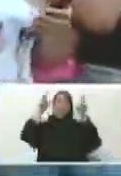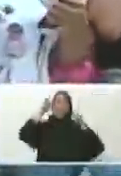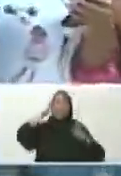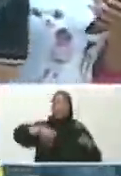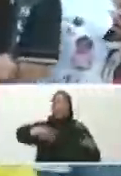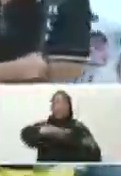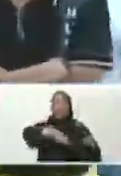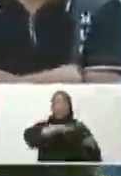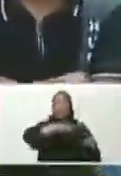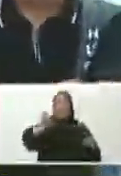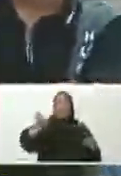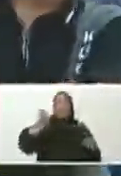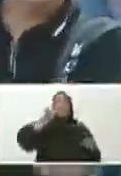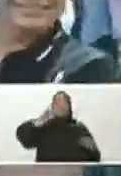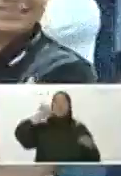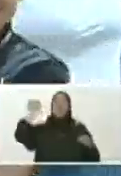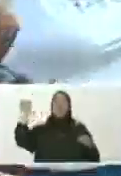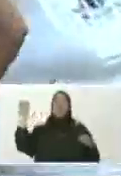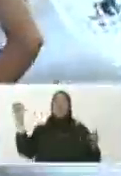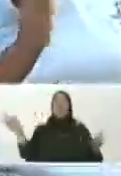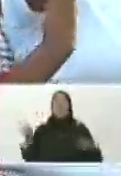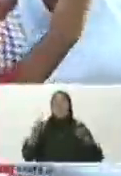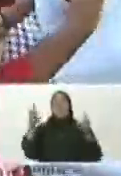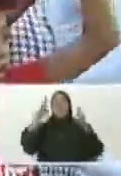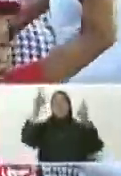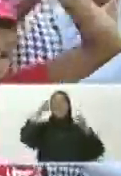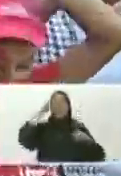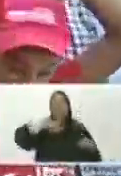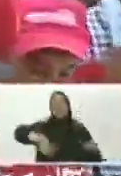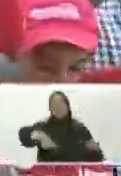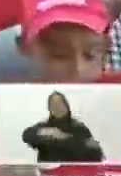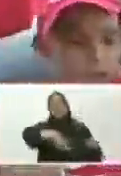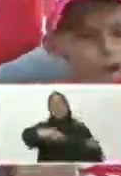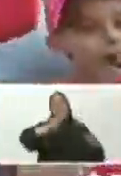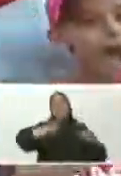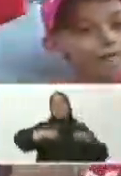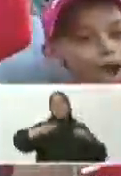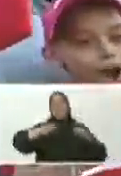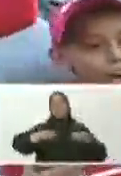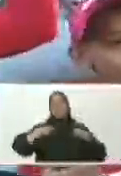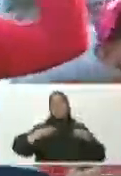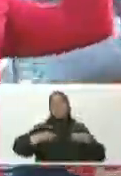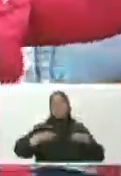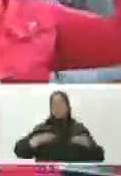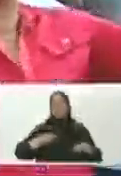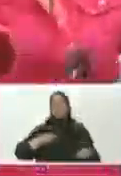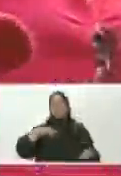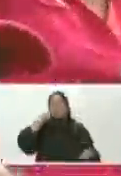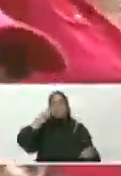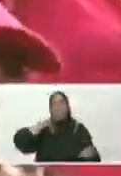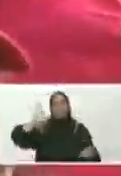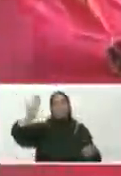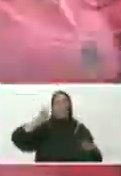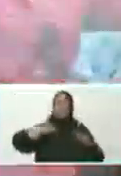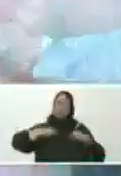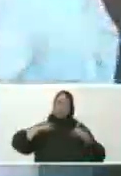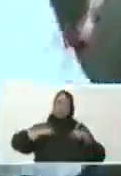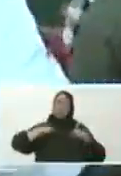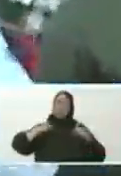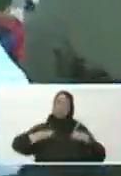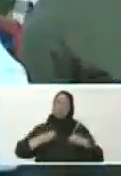¡Que viva! ¡Que viva el pueblo de Miguel Peña! ¡Que viva! ¡Que viva la patria! ¡Que viva!